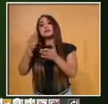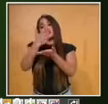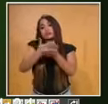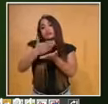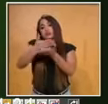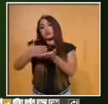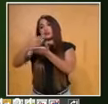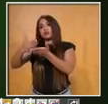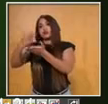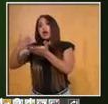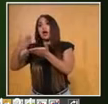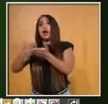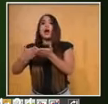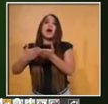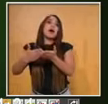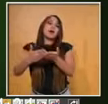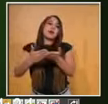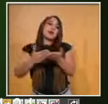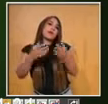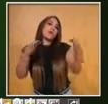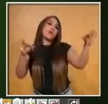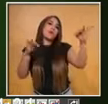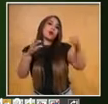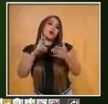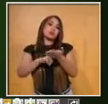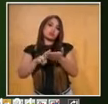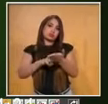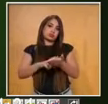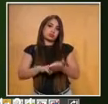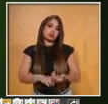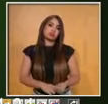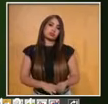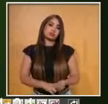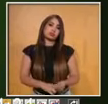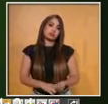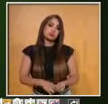Es la que dividimos a la mitad. ¿Recuerdas?